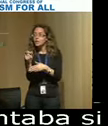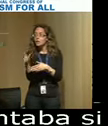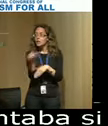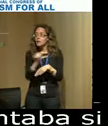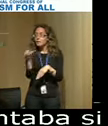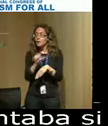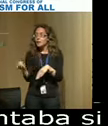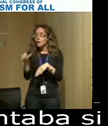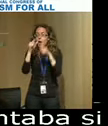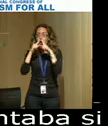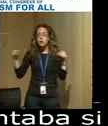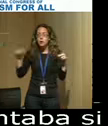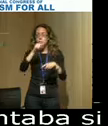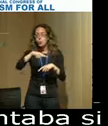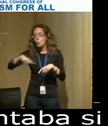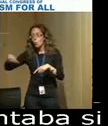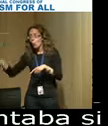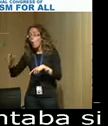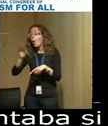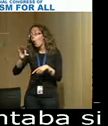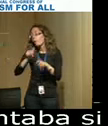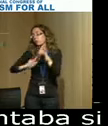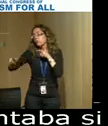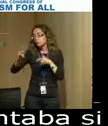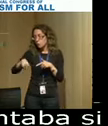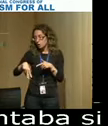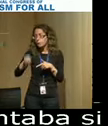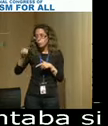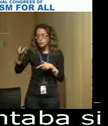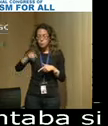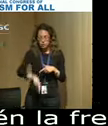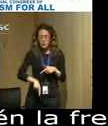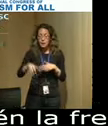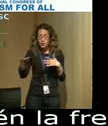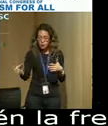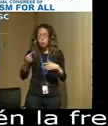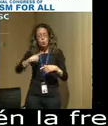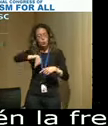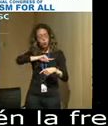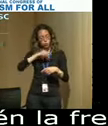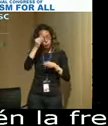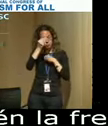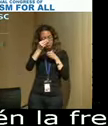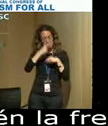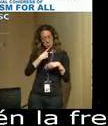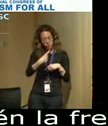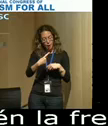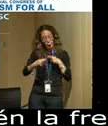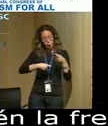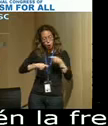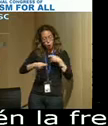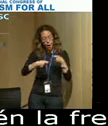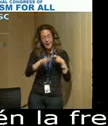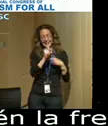manera mensual o nunca lo hacía. Eso nos permitía a nosotros no solamente controlar la participación sí o no, sino nos permitía también controlar la frecuencia